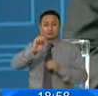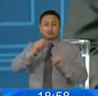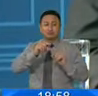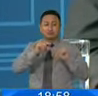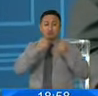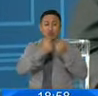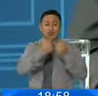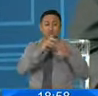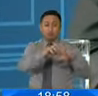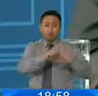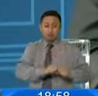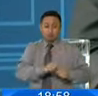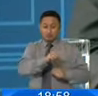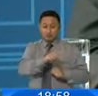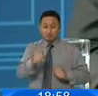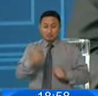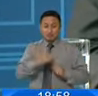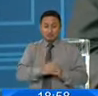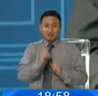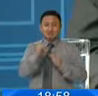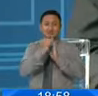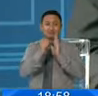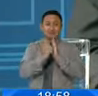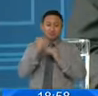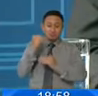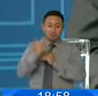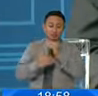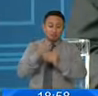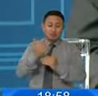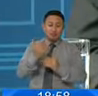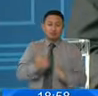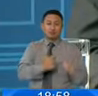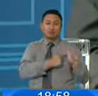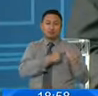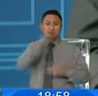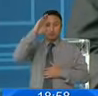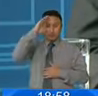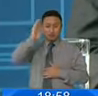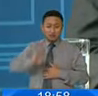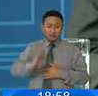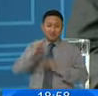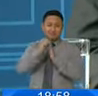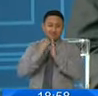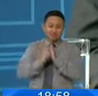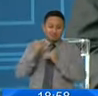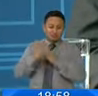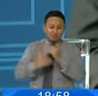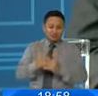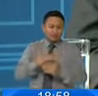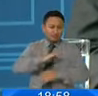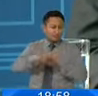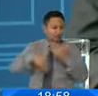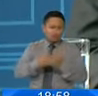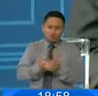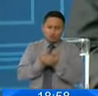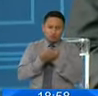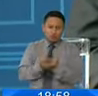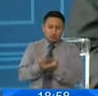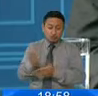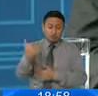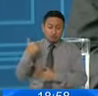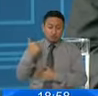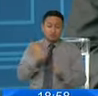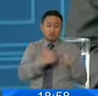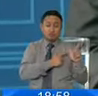secuestradores se van a entregar las bitácoras de fuerzas armadas de policía de esos días para entregar toda la información que ya tienen